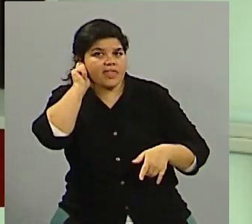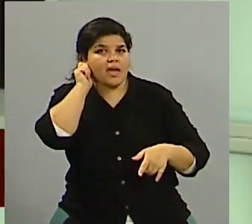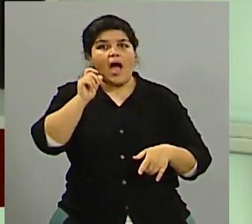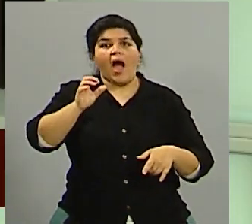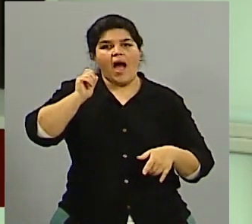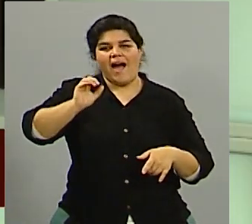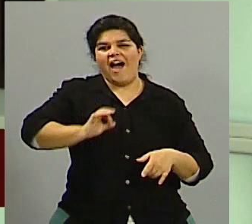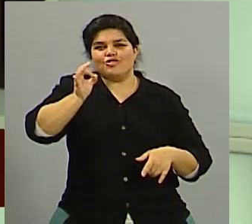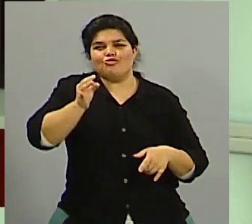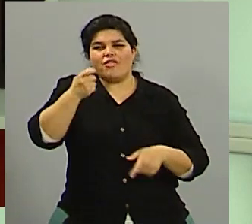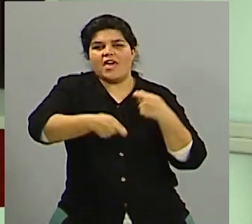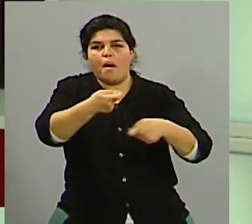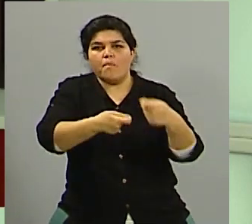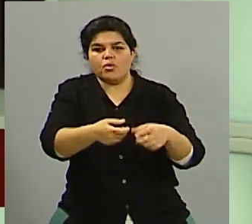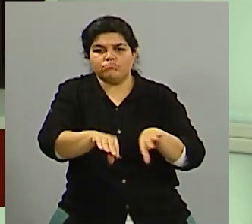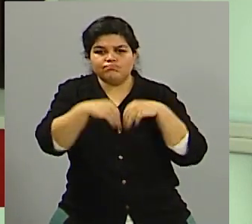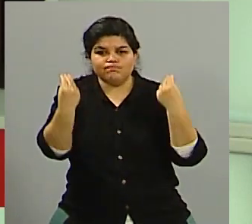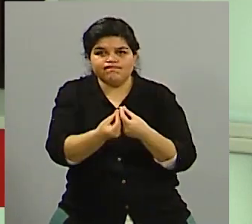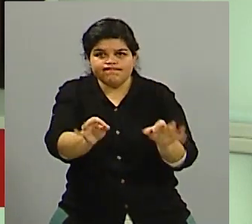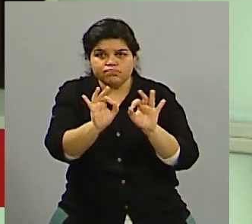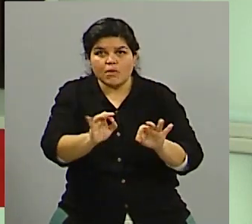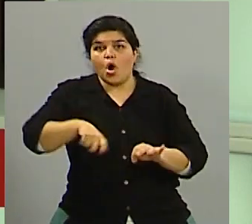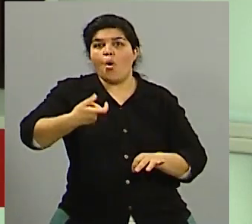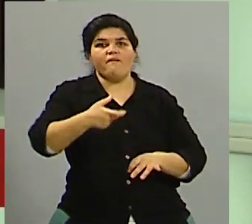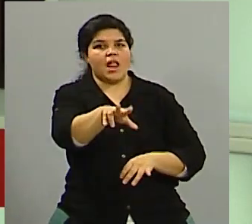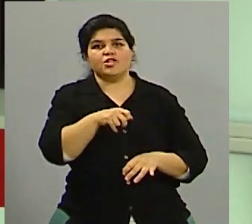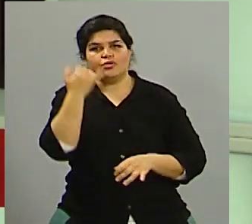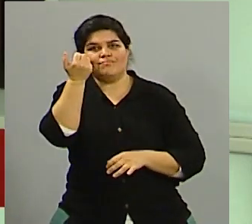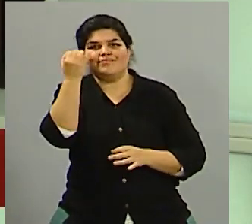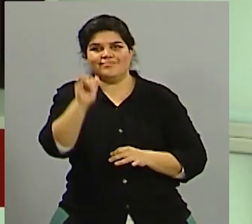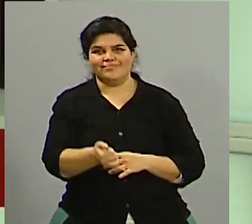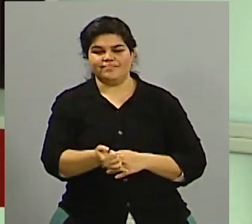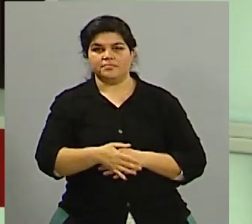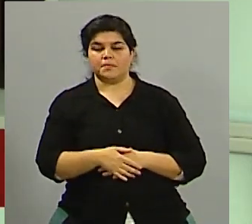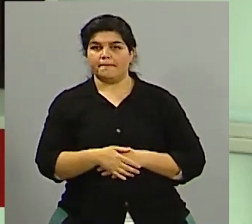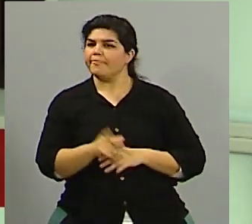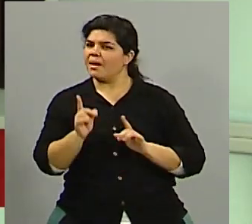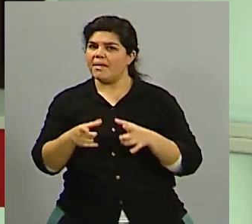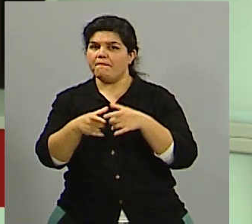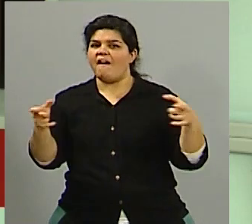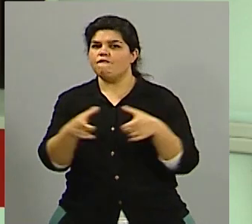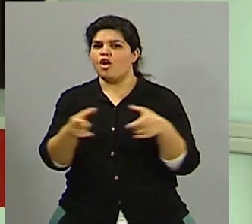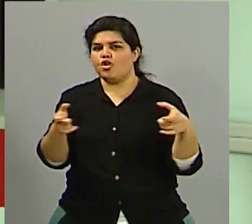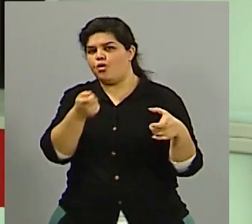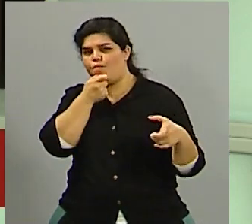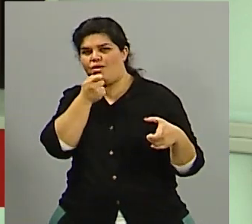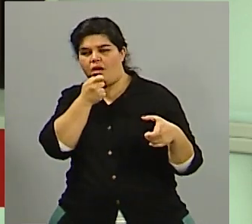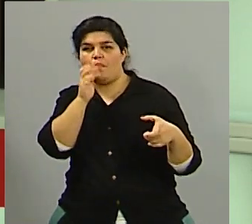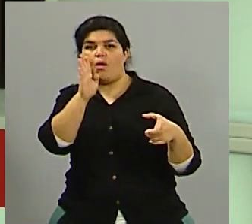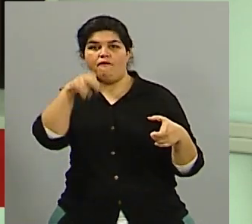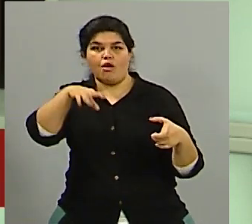y obviamente tener tal vez ese bono de sueldo que tal vez puede no figurar, como decías